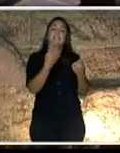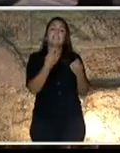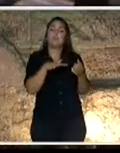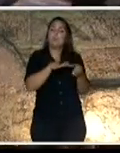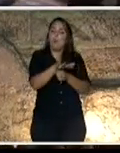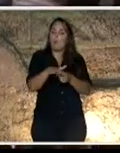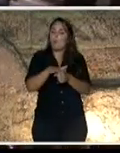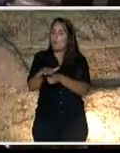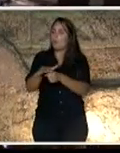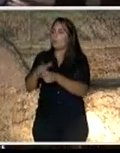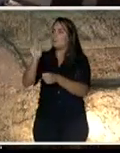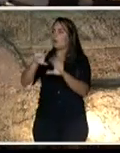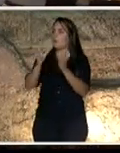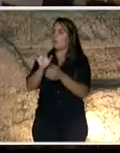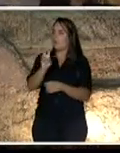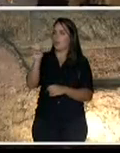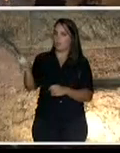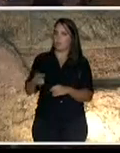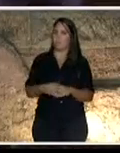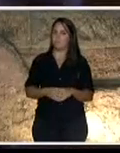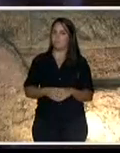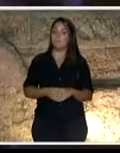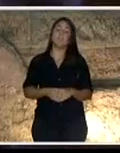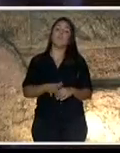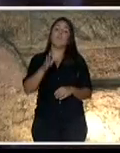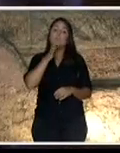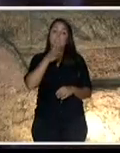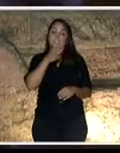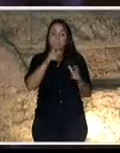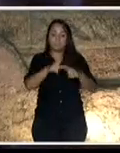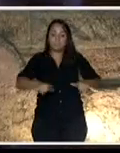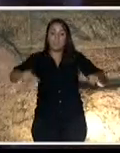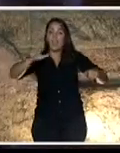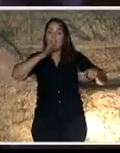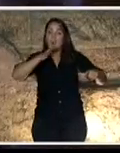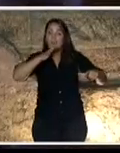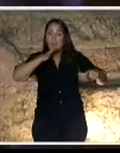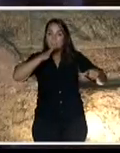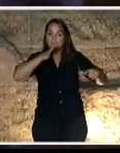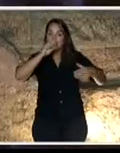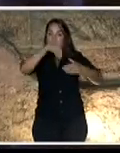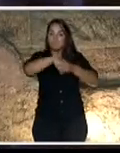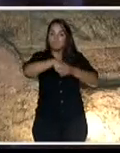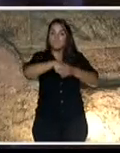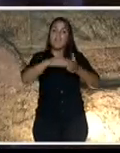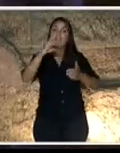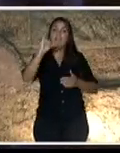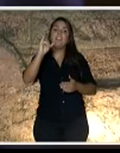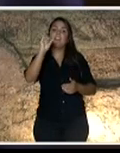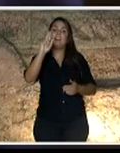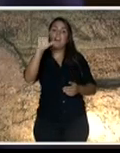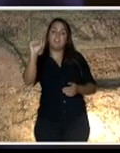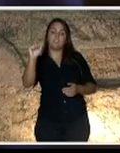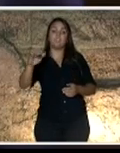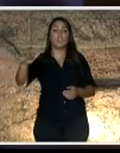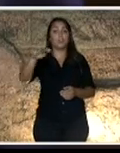y abastecen a otras comunidades. Así, la cuenca hidrográfica compuesta por Cijara, en la Sierra